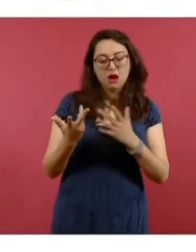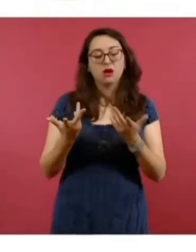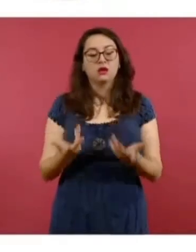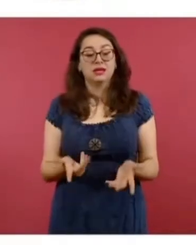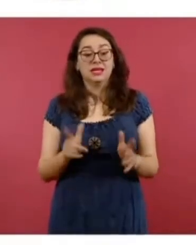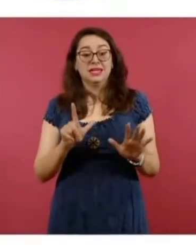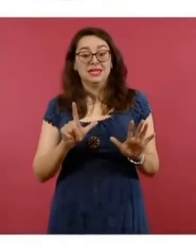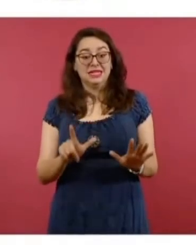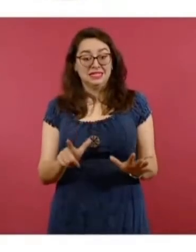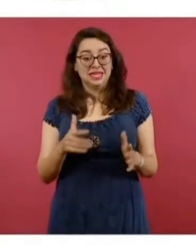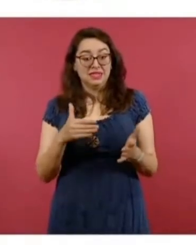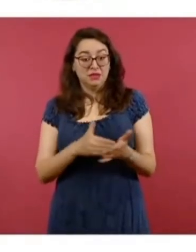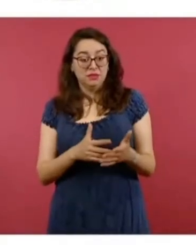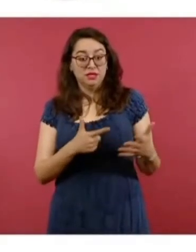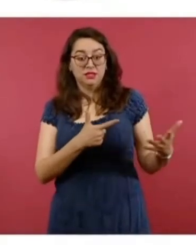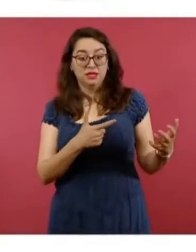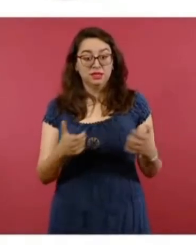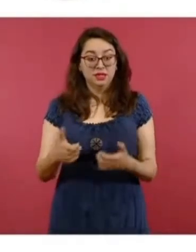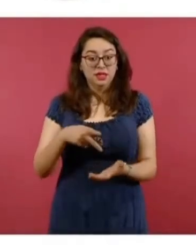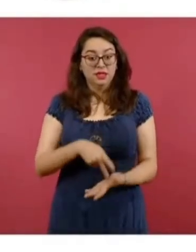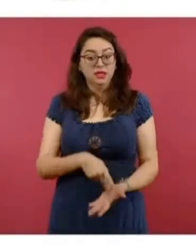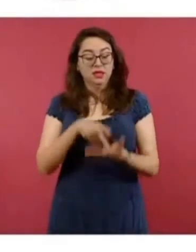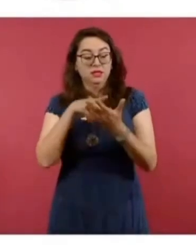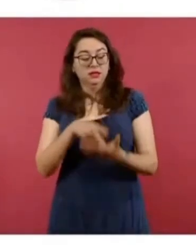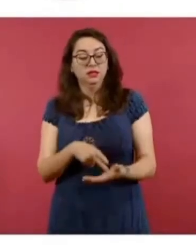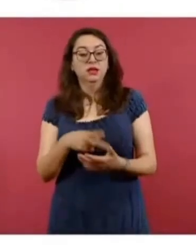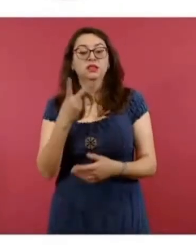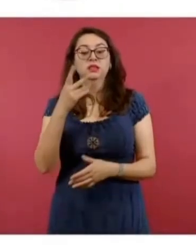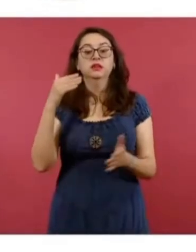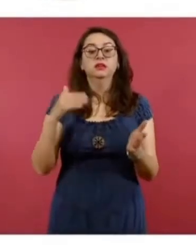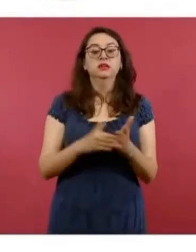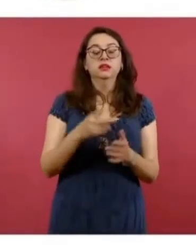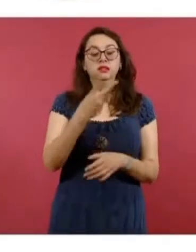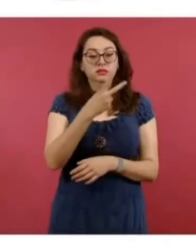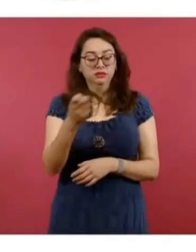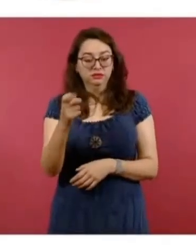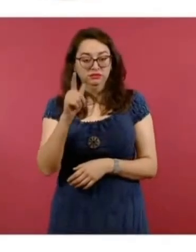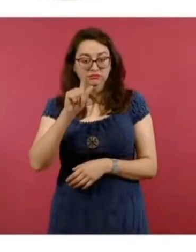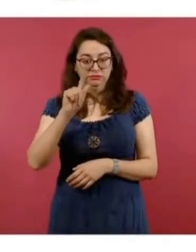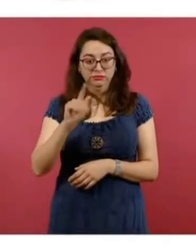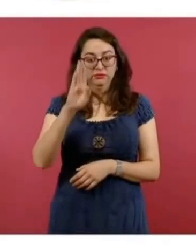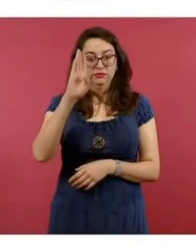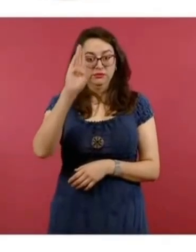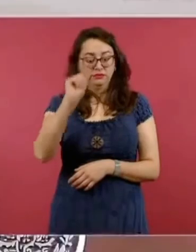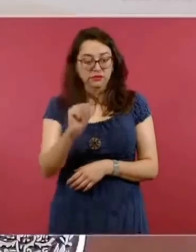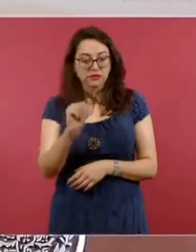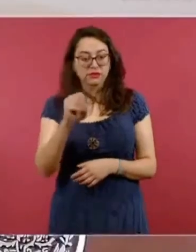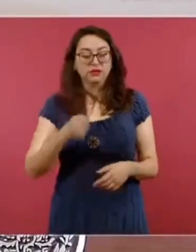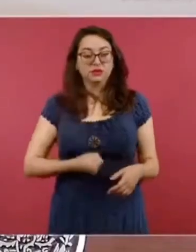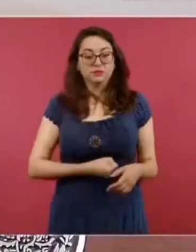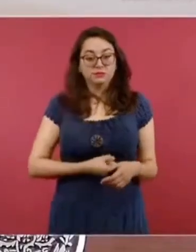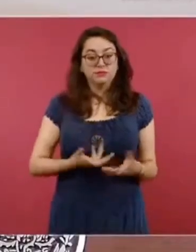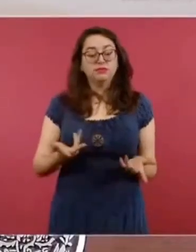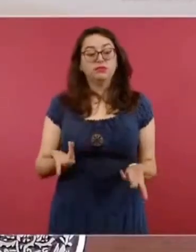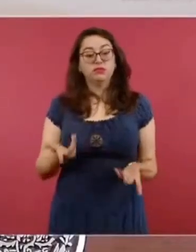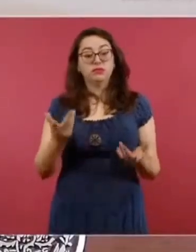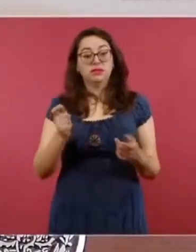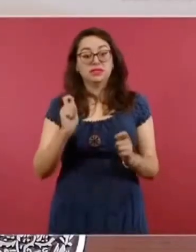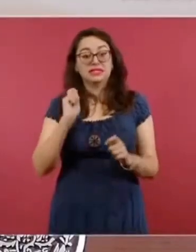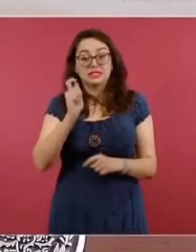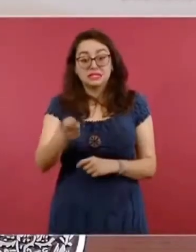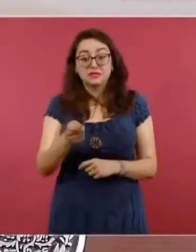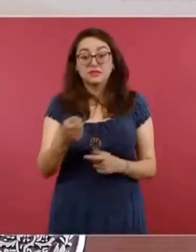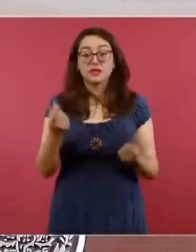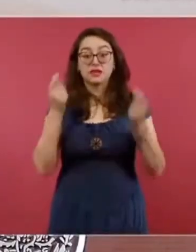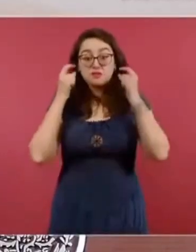700 básculas electrónicas, incluso 2,279 estetoscopios. Imaginémoslo así, había centros de salud donde